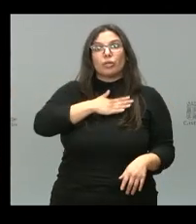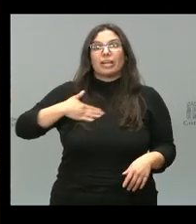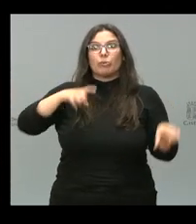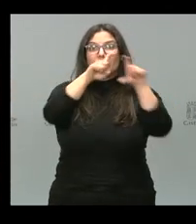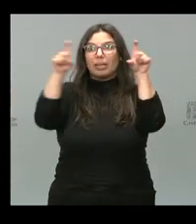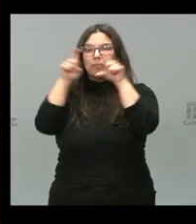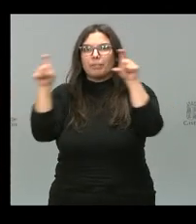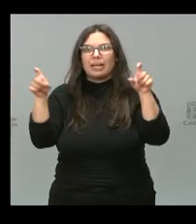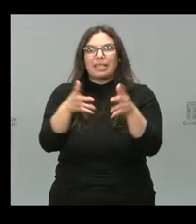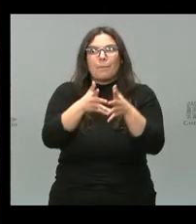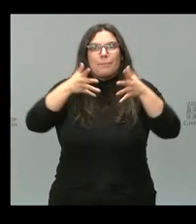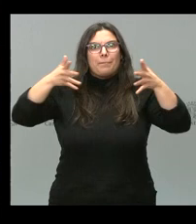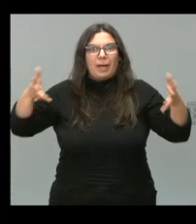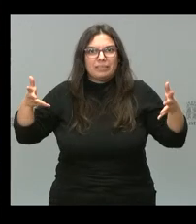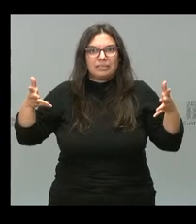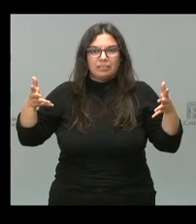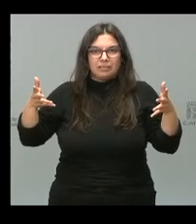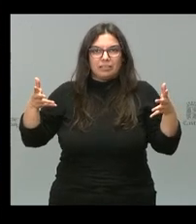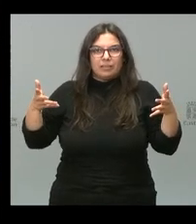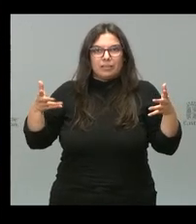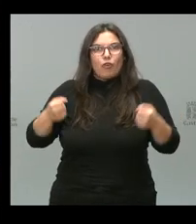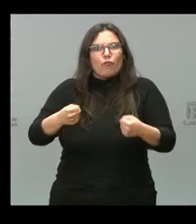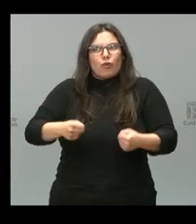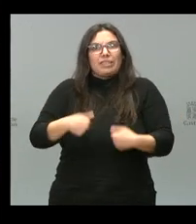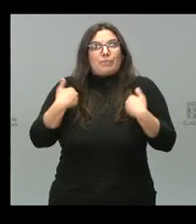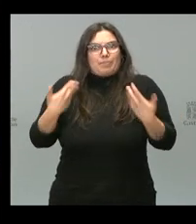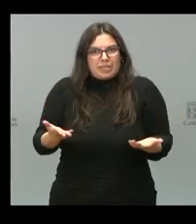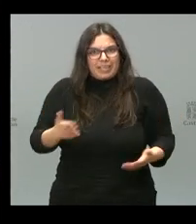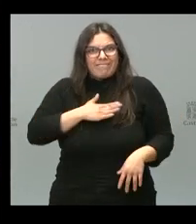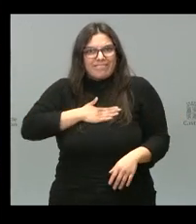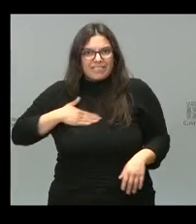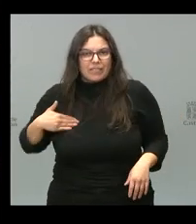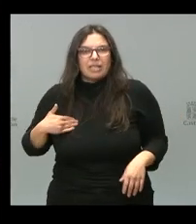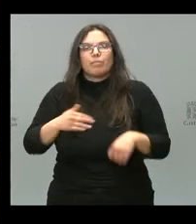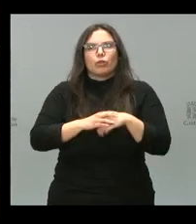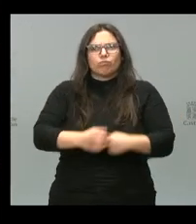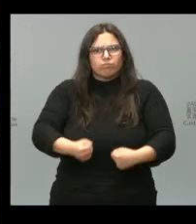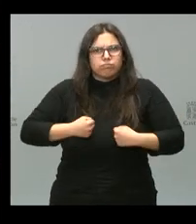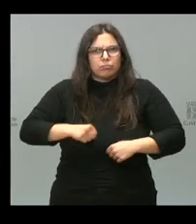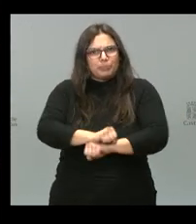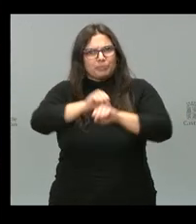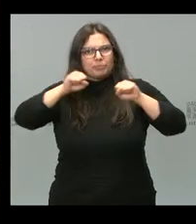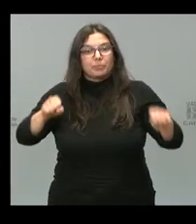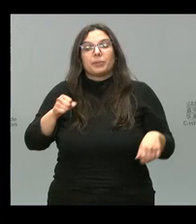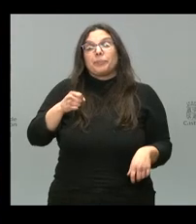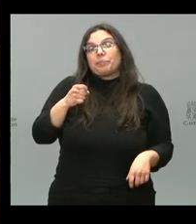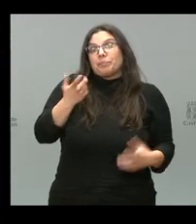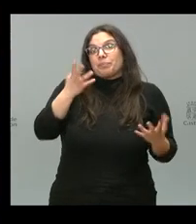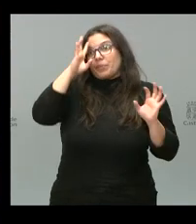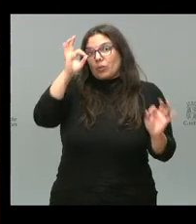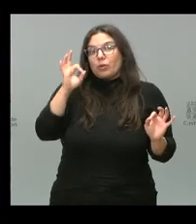cada día sean más grandes y más fuertes más potentes y que desde luego